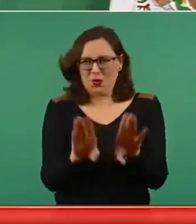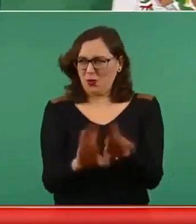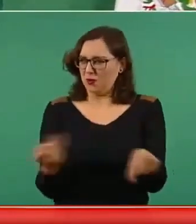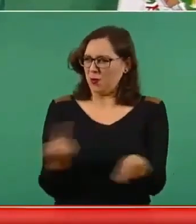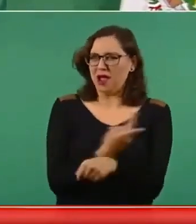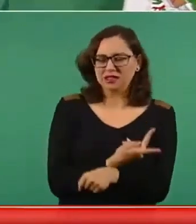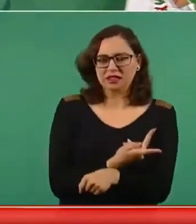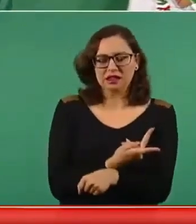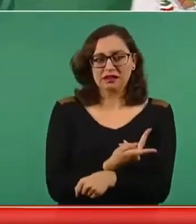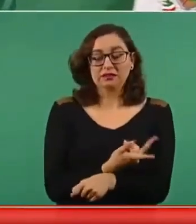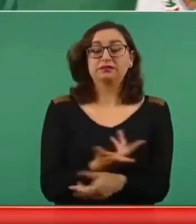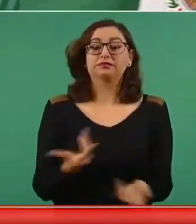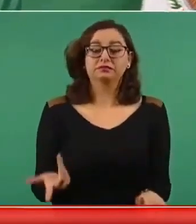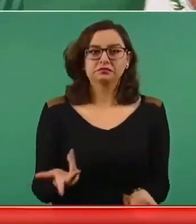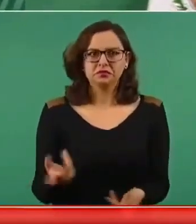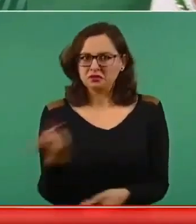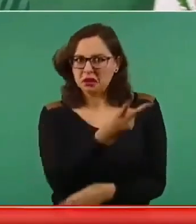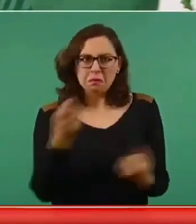Entonces,